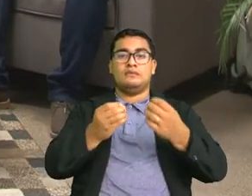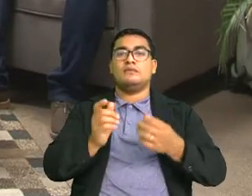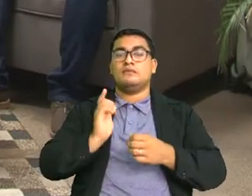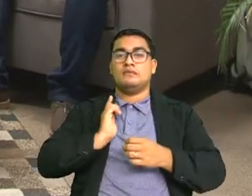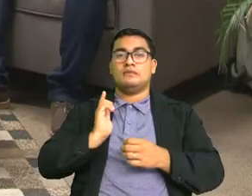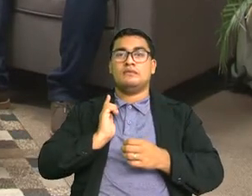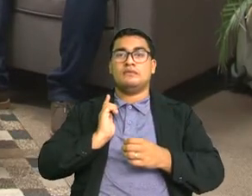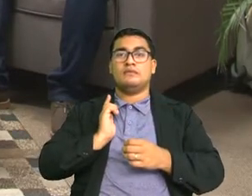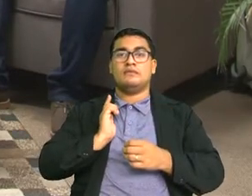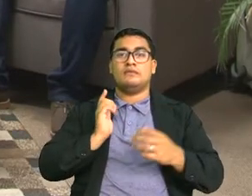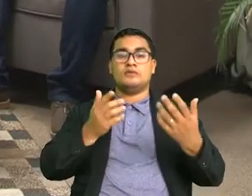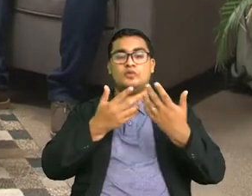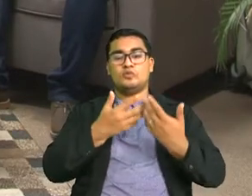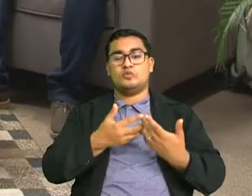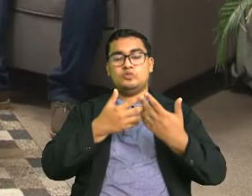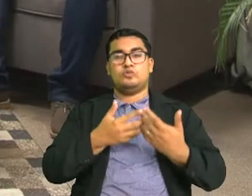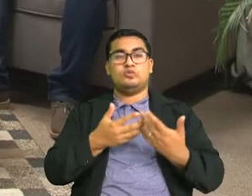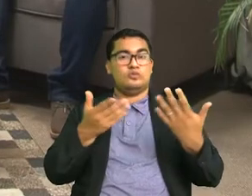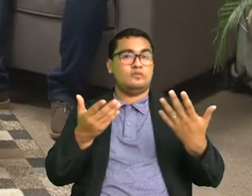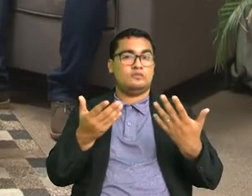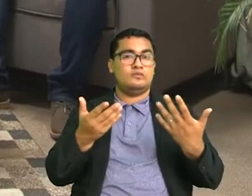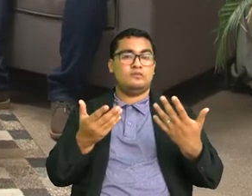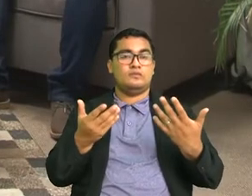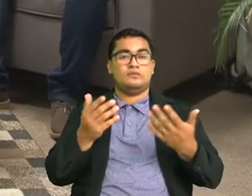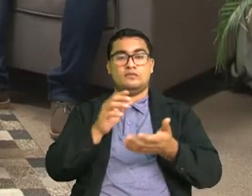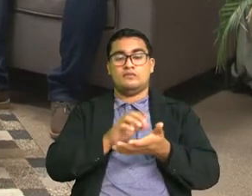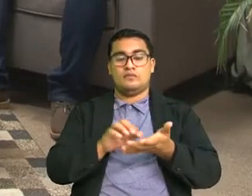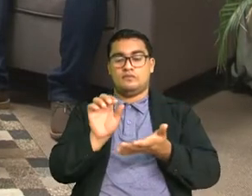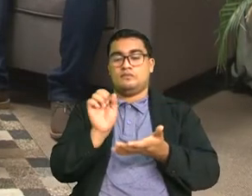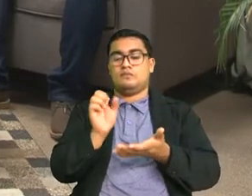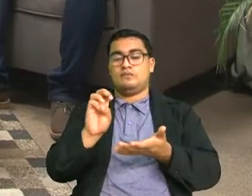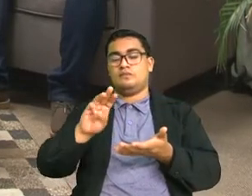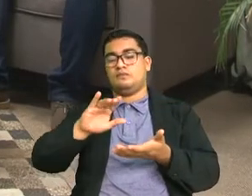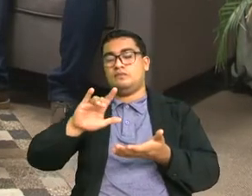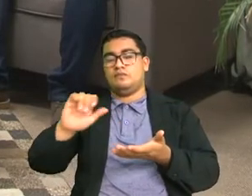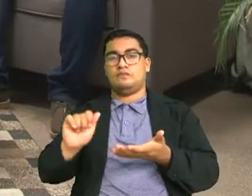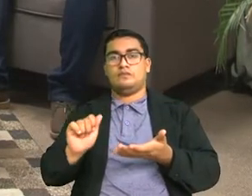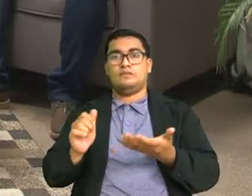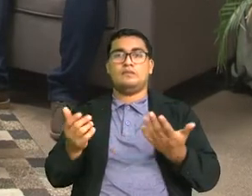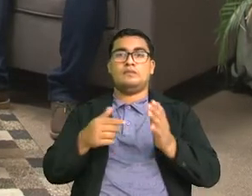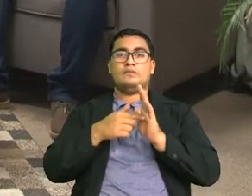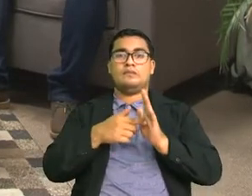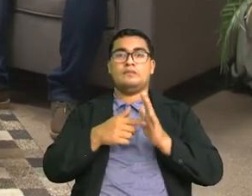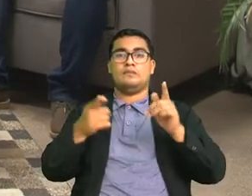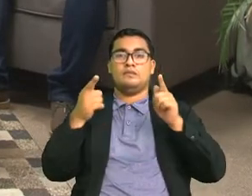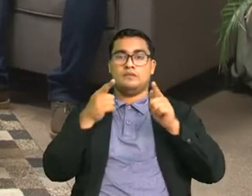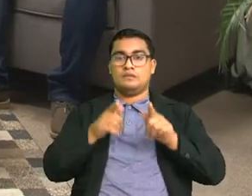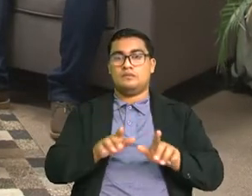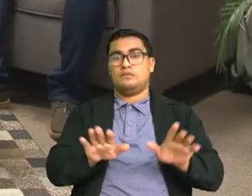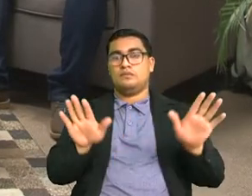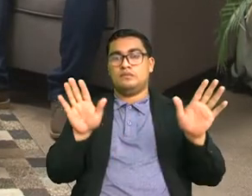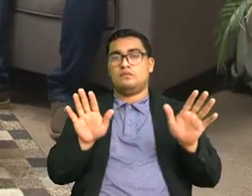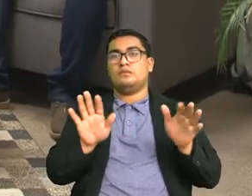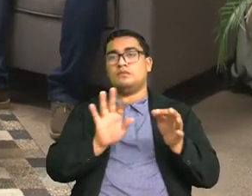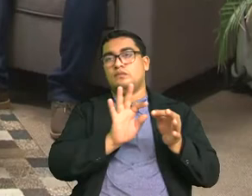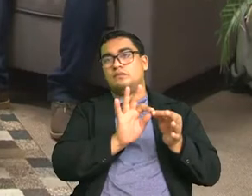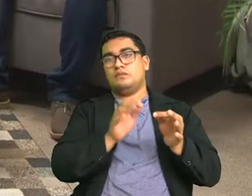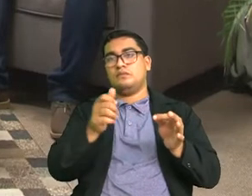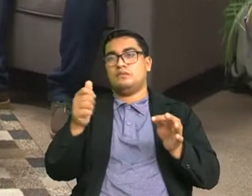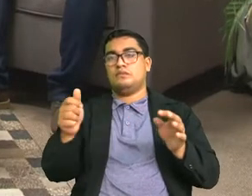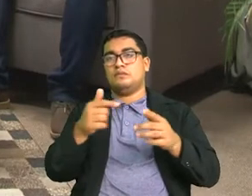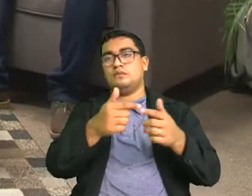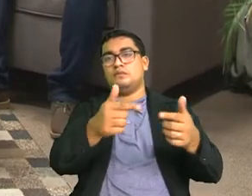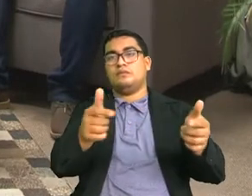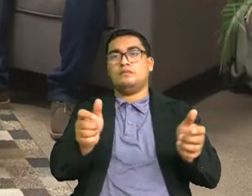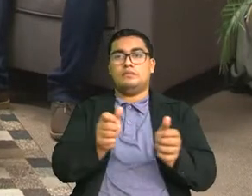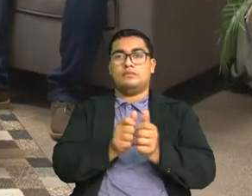de bioinsumos en el campo en finca nosotros nos vamos a karting o atp en las zonas de frutales tenemos un grupo de jóvenes ahí